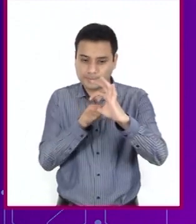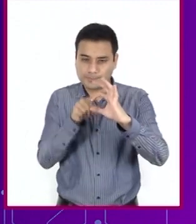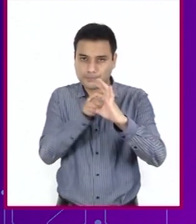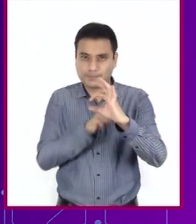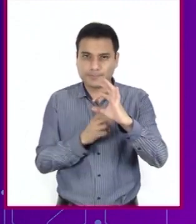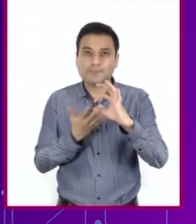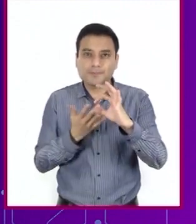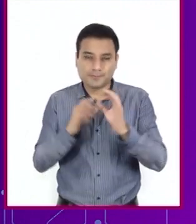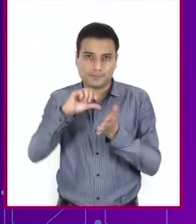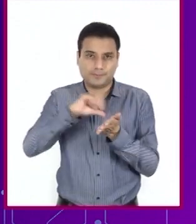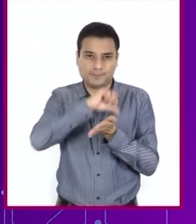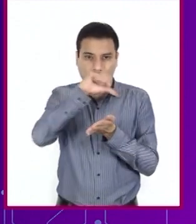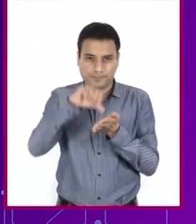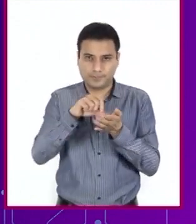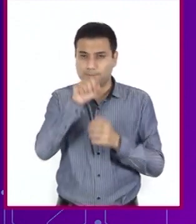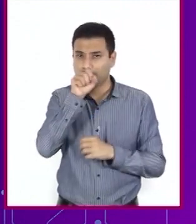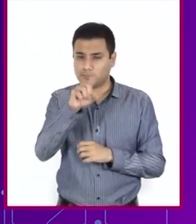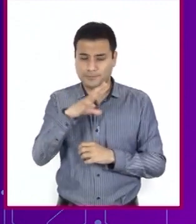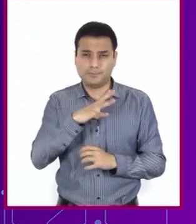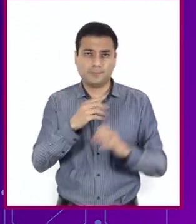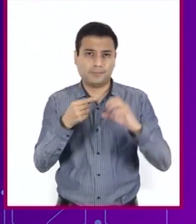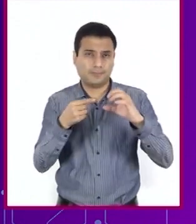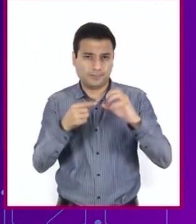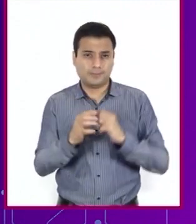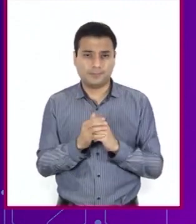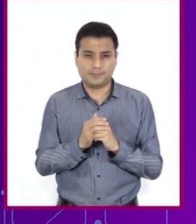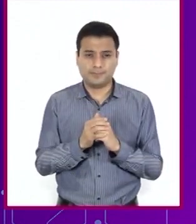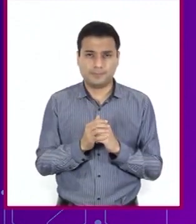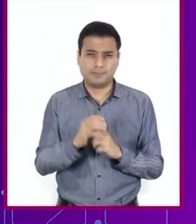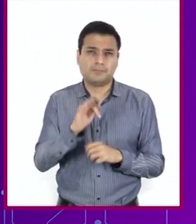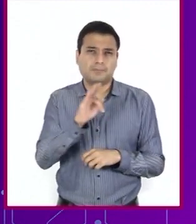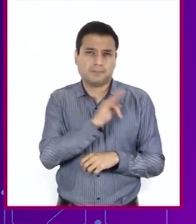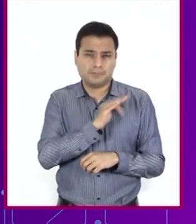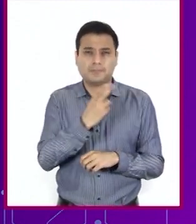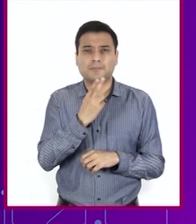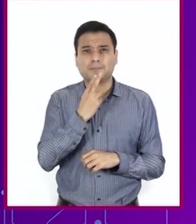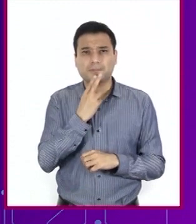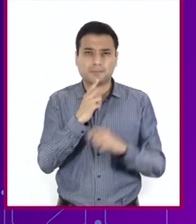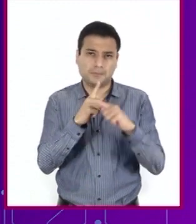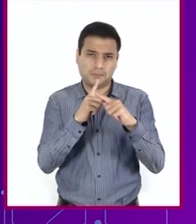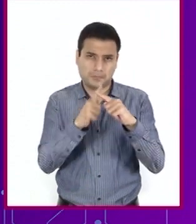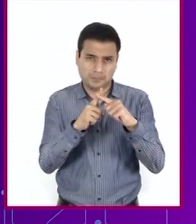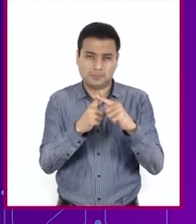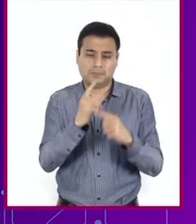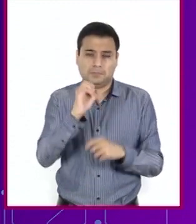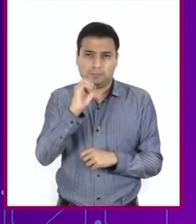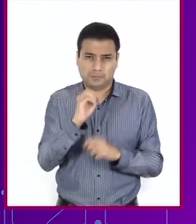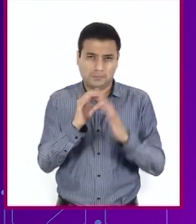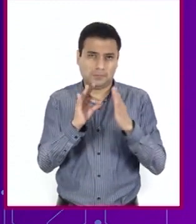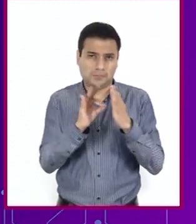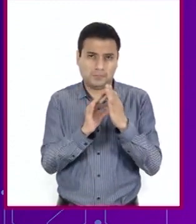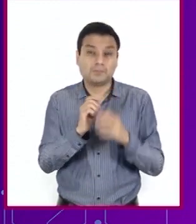internos. Alrededor se colocan puntos o cruces que simbolizan los electrones externos.